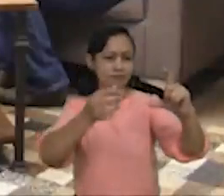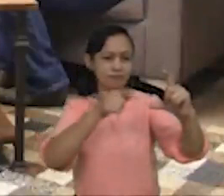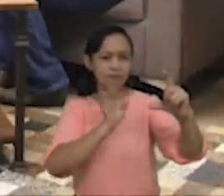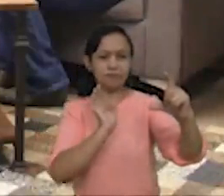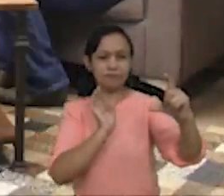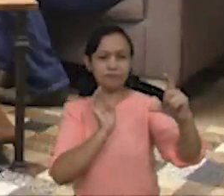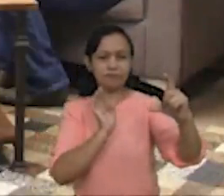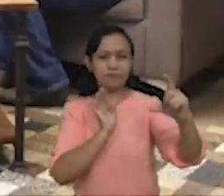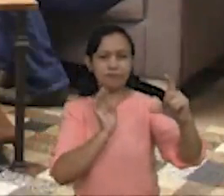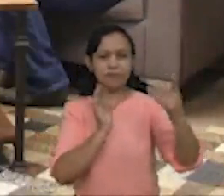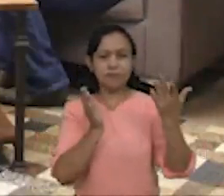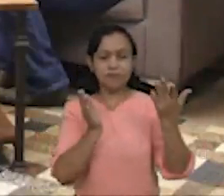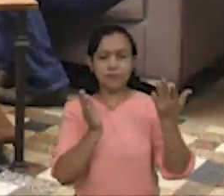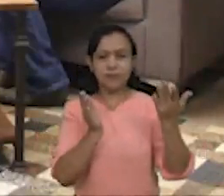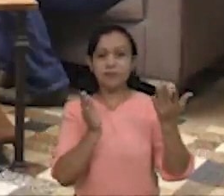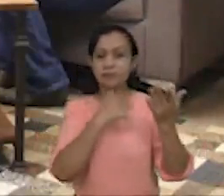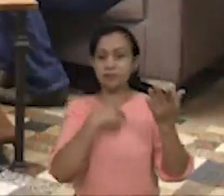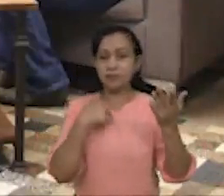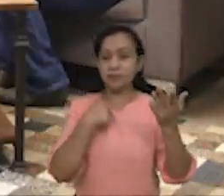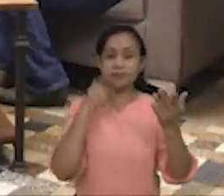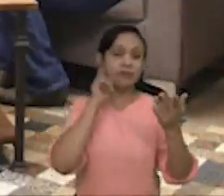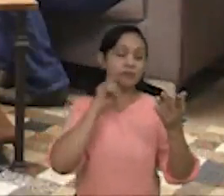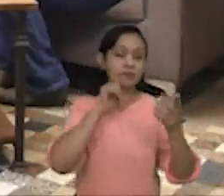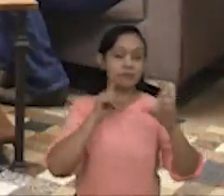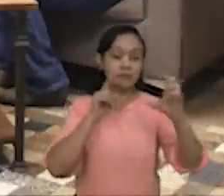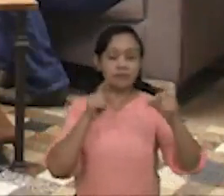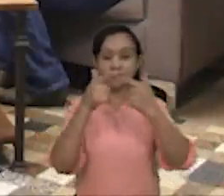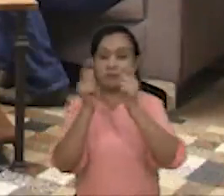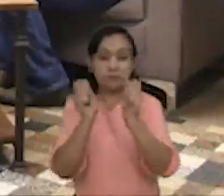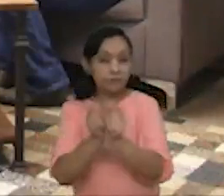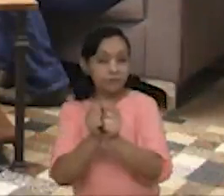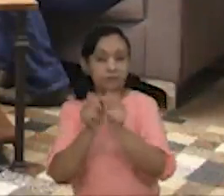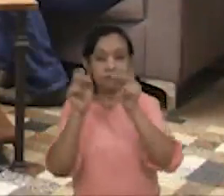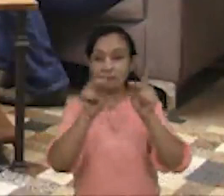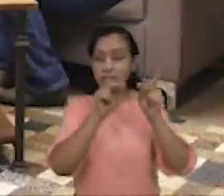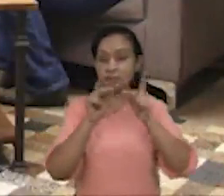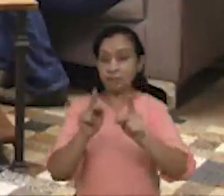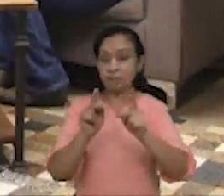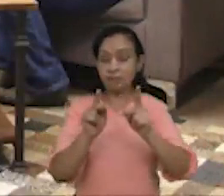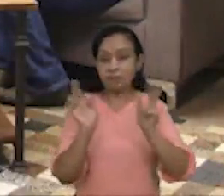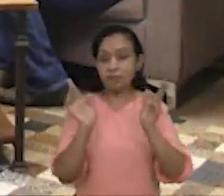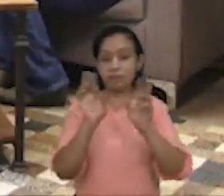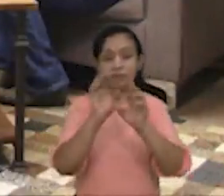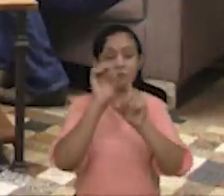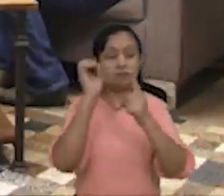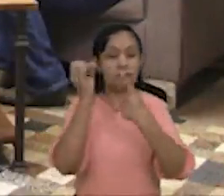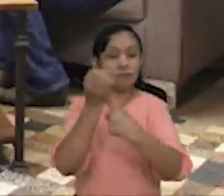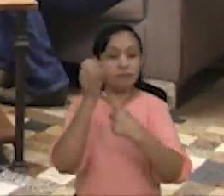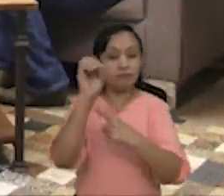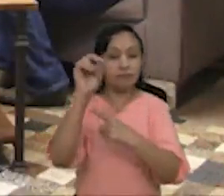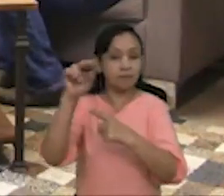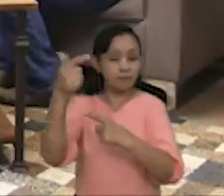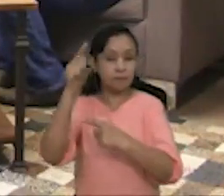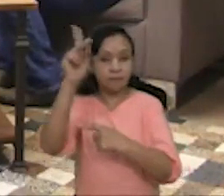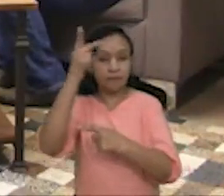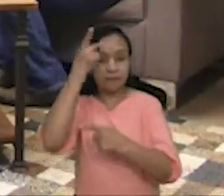no, el que hace un perfil falso puede ser un grupo, puede ser una persona, puede ser una organización política que no quiere